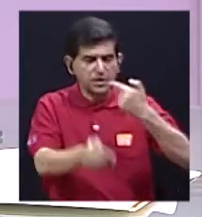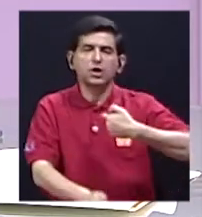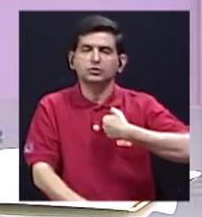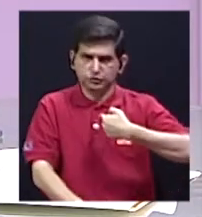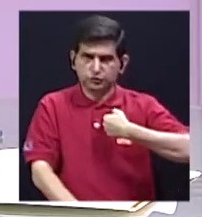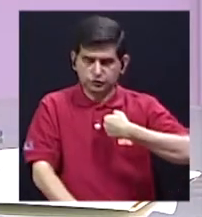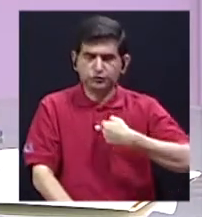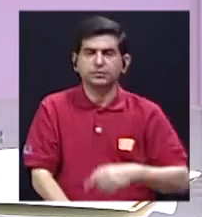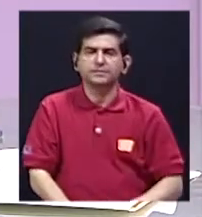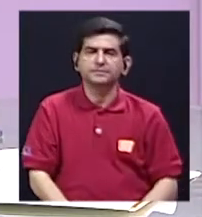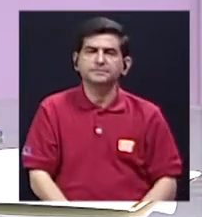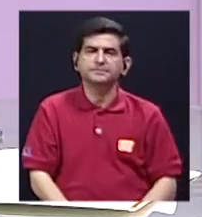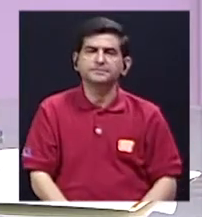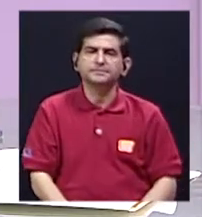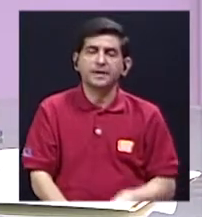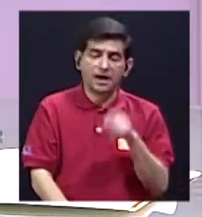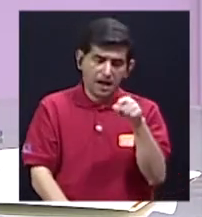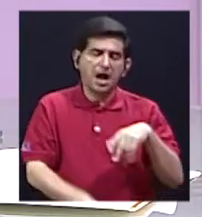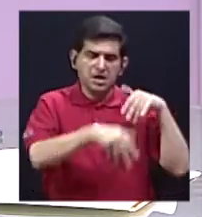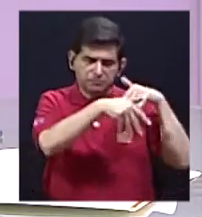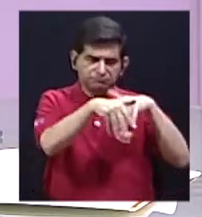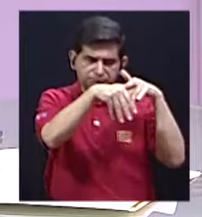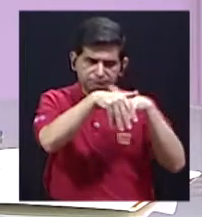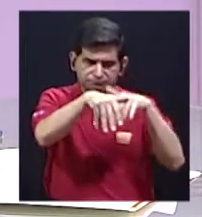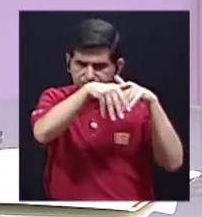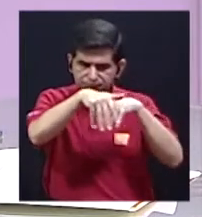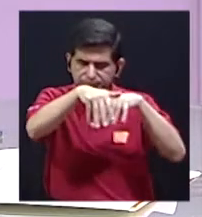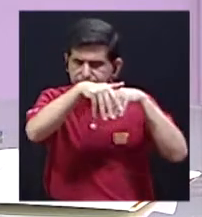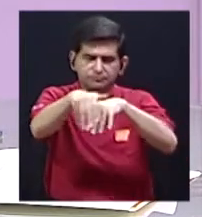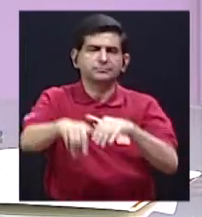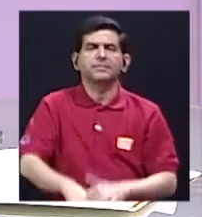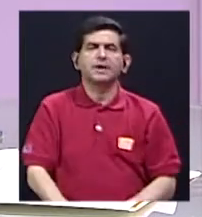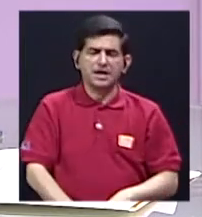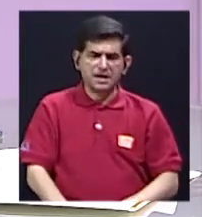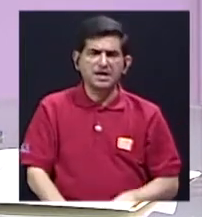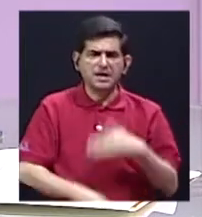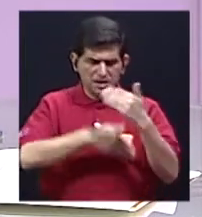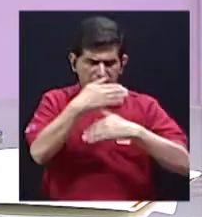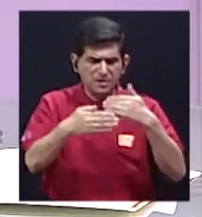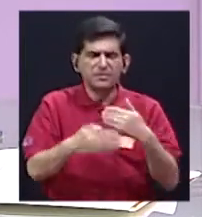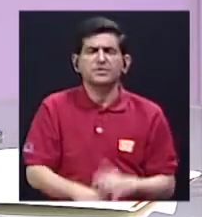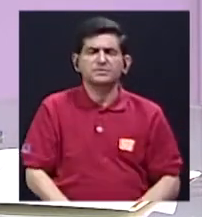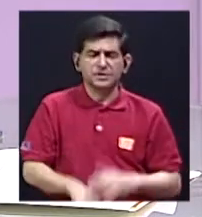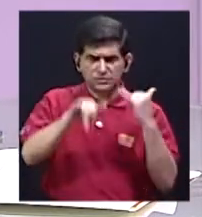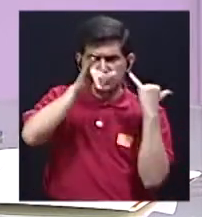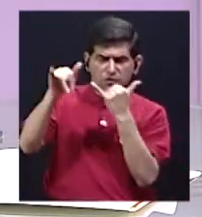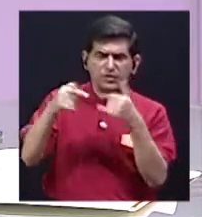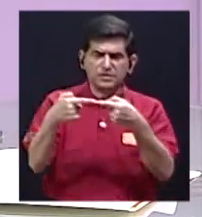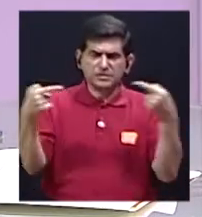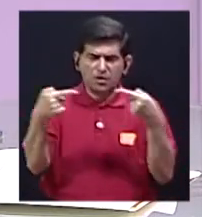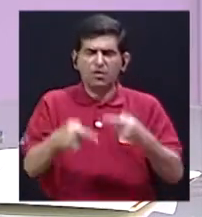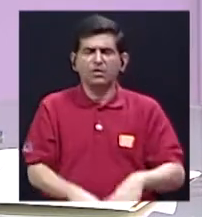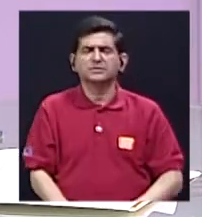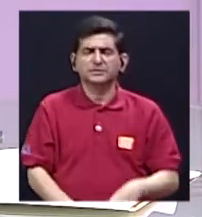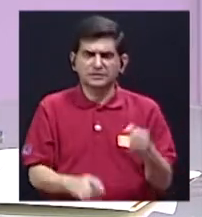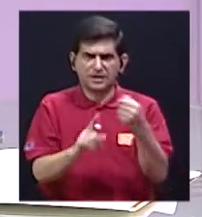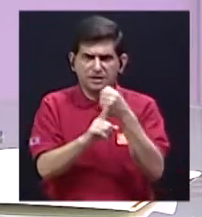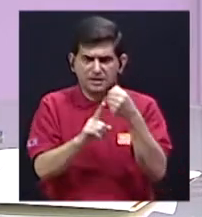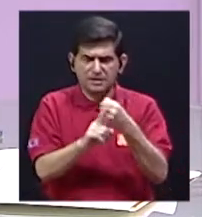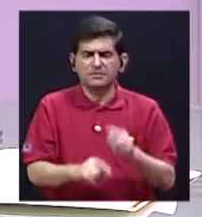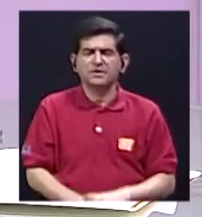estaré y marchando y denunciando la violencia contra las mujeres